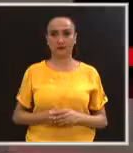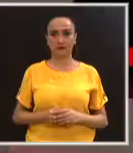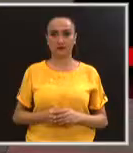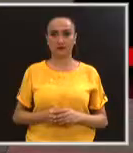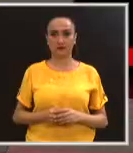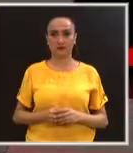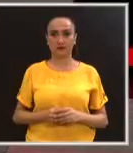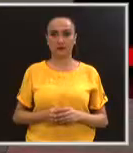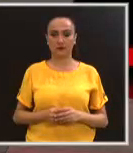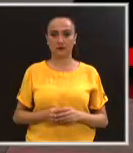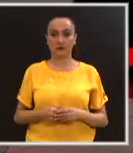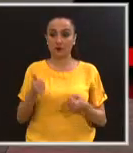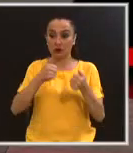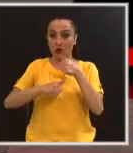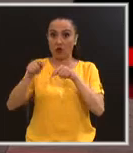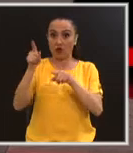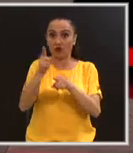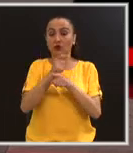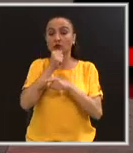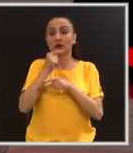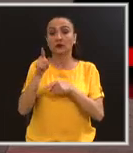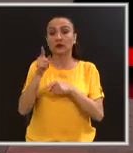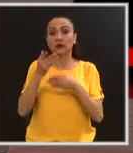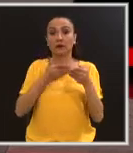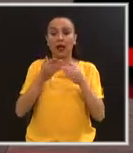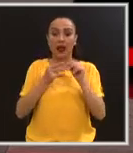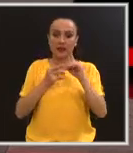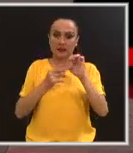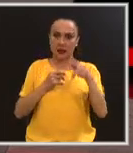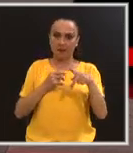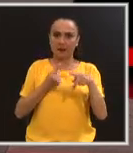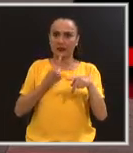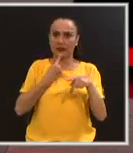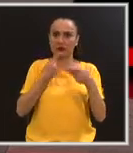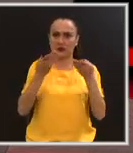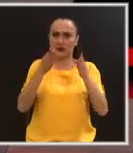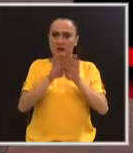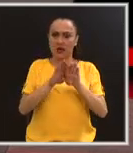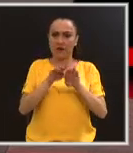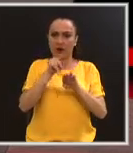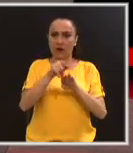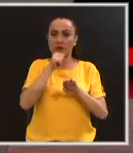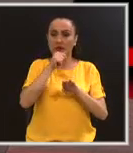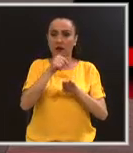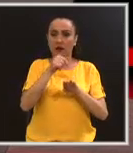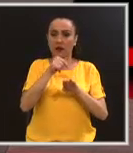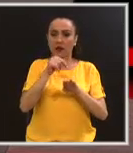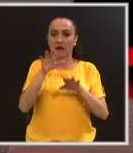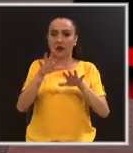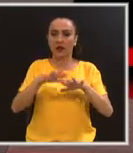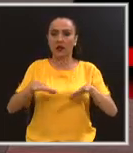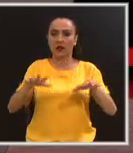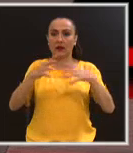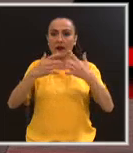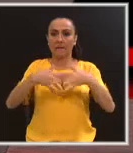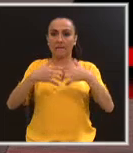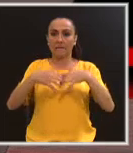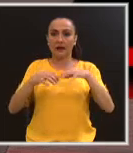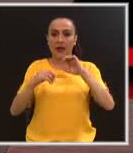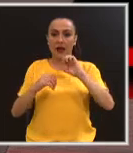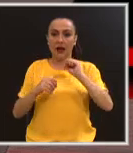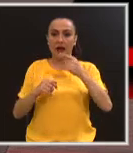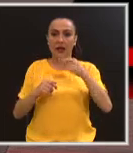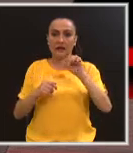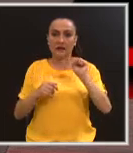la autoridad reguladora de los servicios públicos la arep ordenó el cierre técnico de la planta de la empresa gas